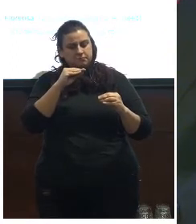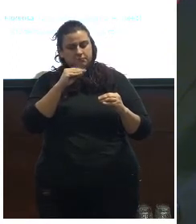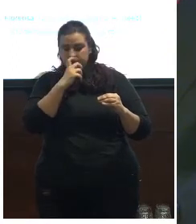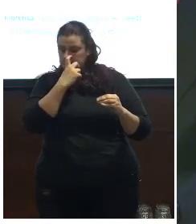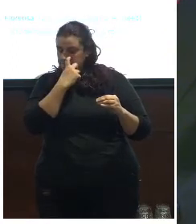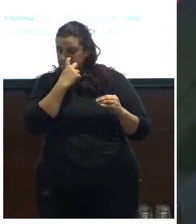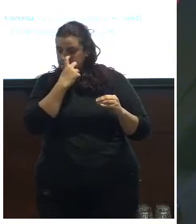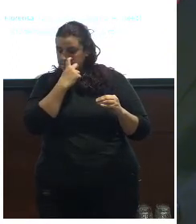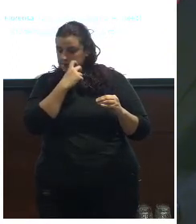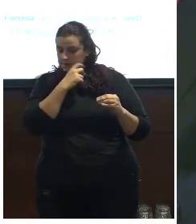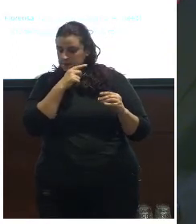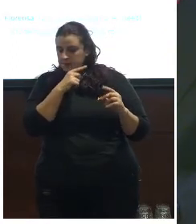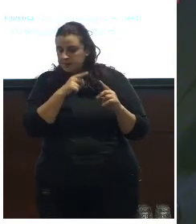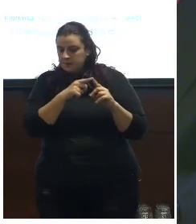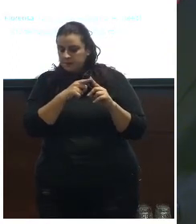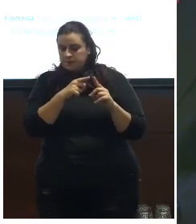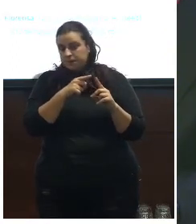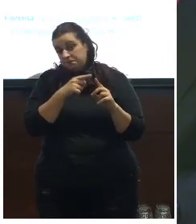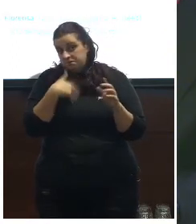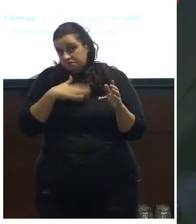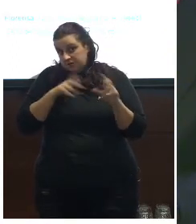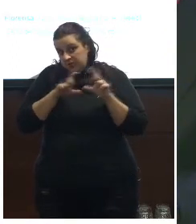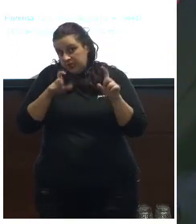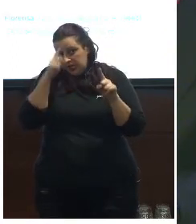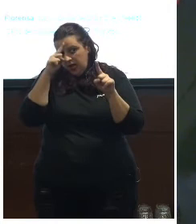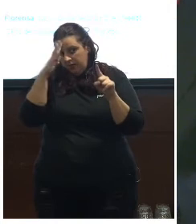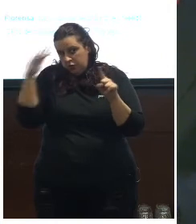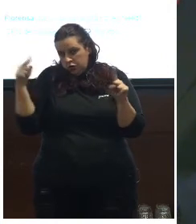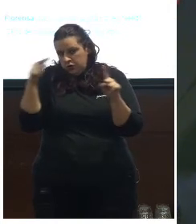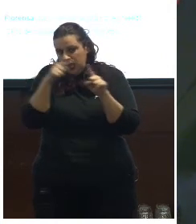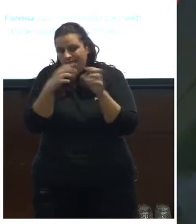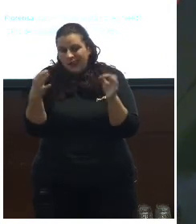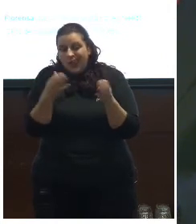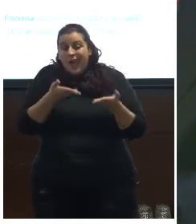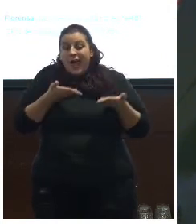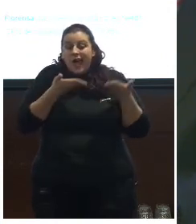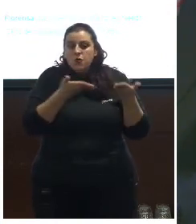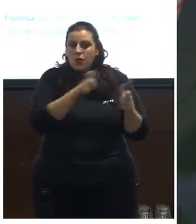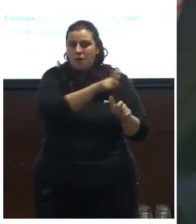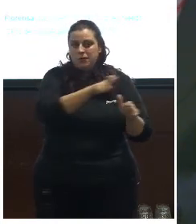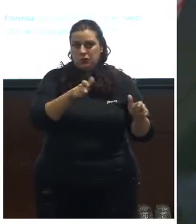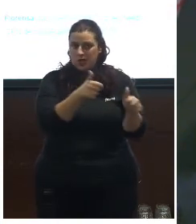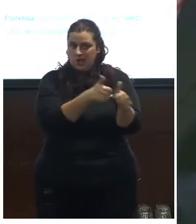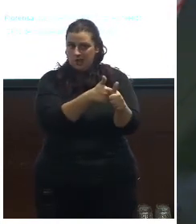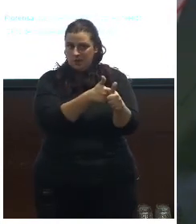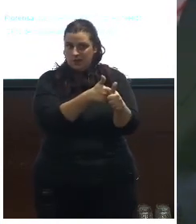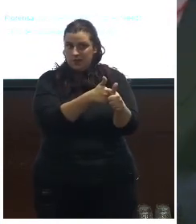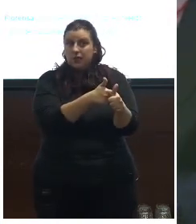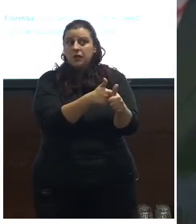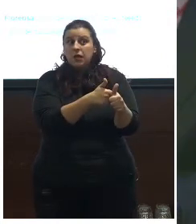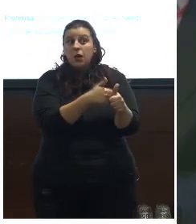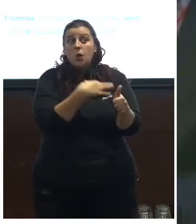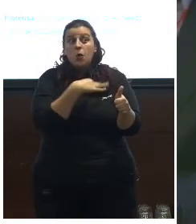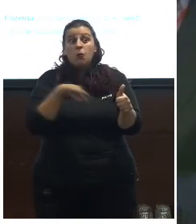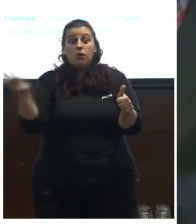está, el poder pensar en esa gente que necesita una ayuda y una asistencia y que o bien pueden permitirse un acompañante desde